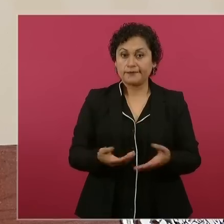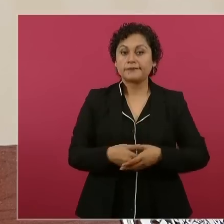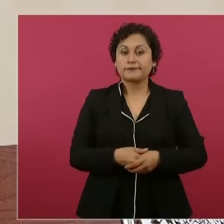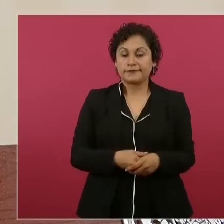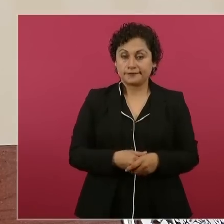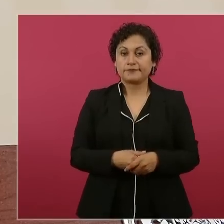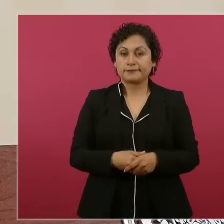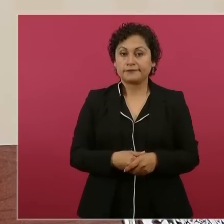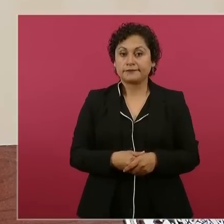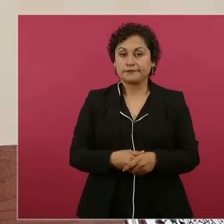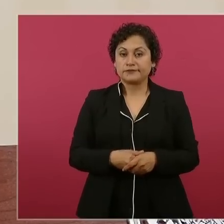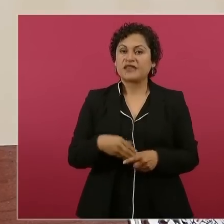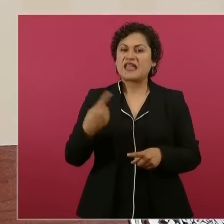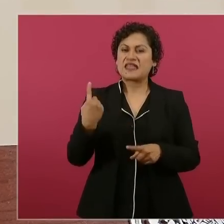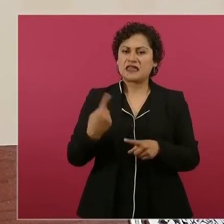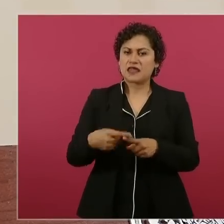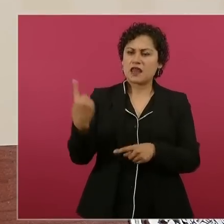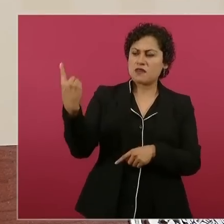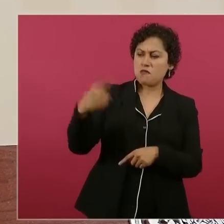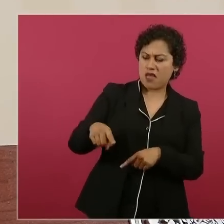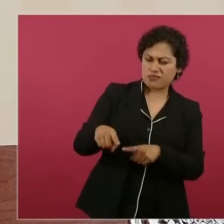El que manda es el pueblo,